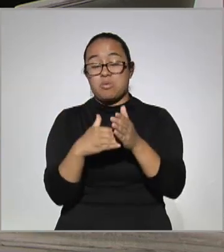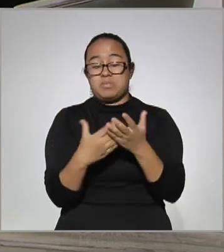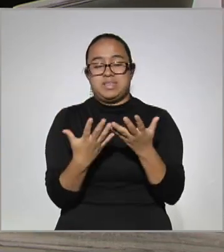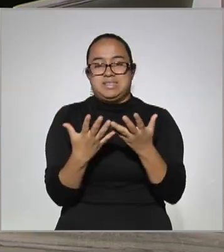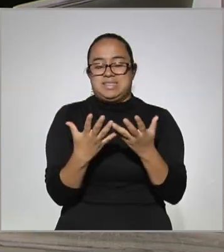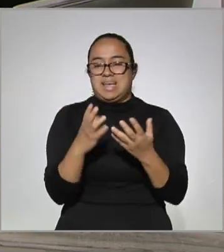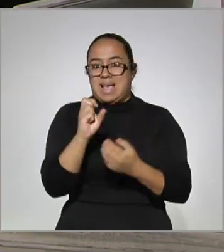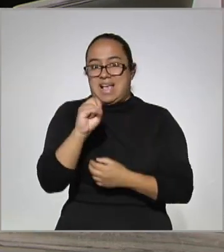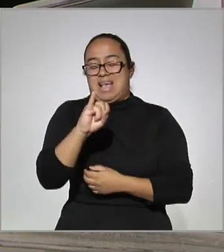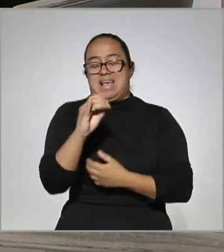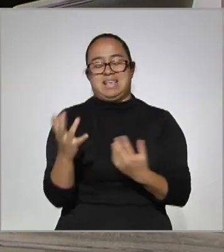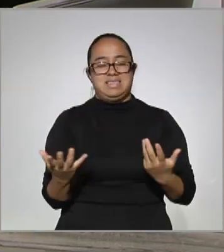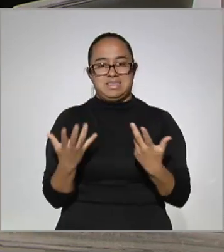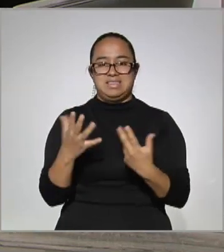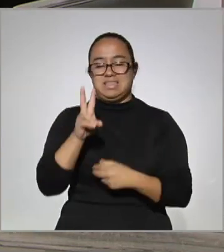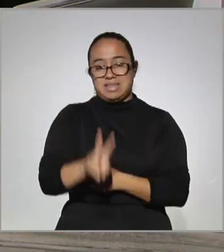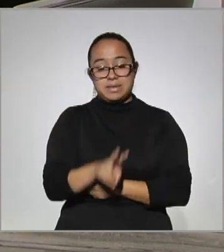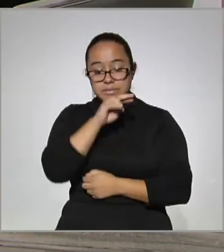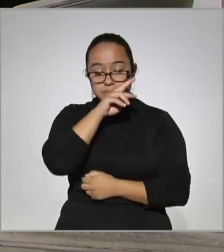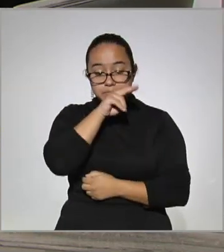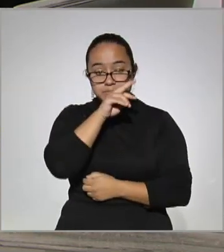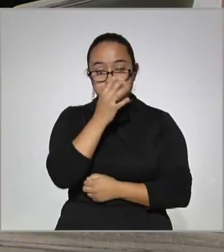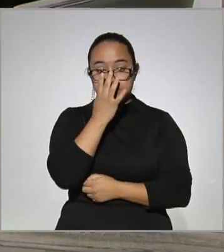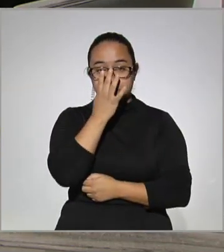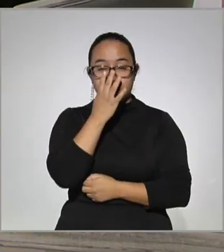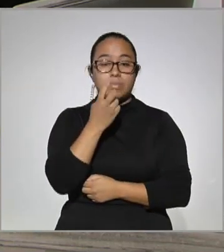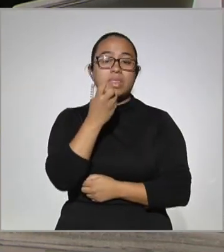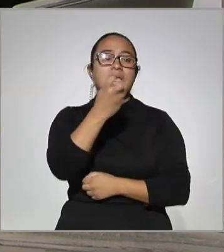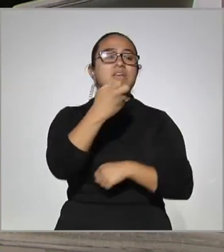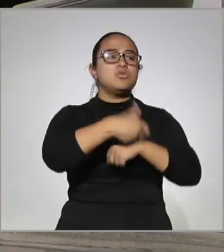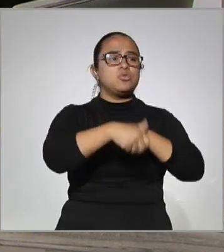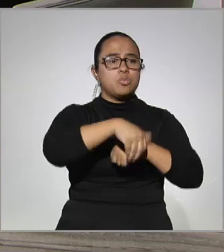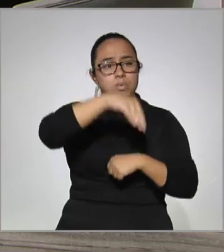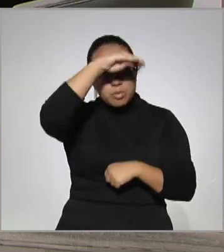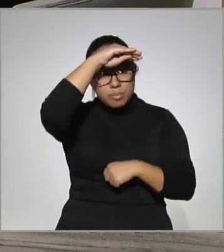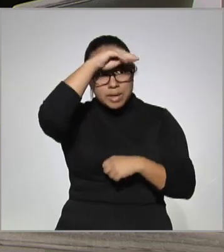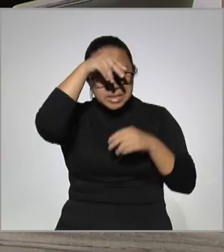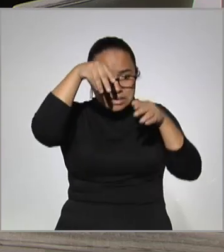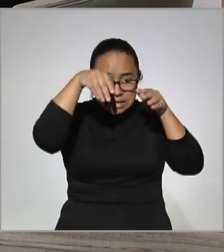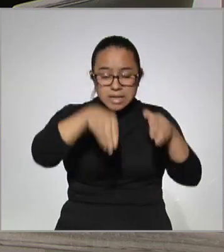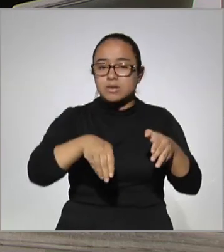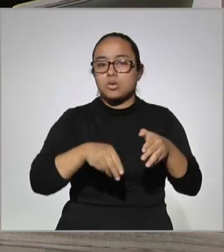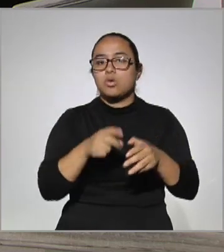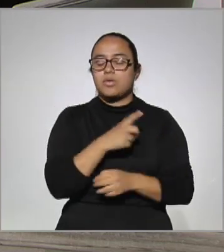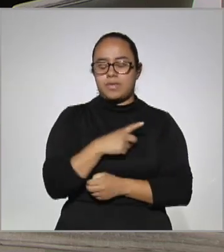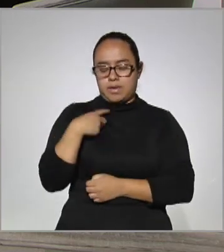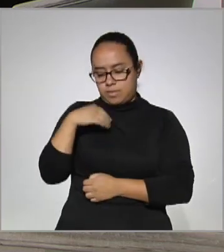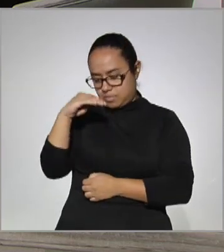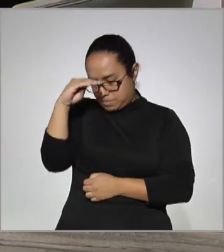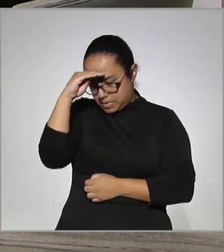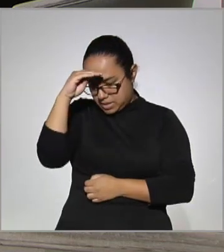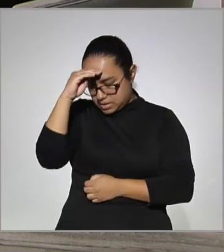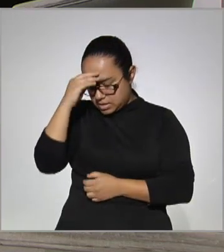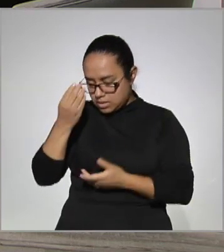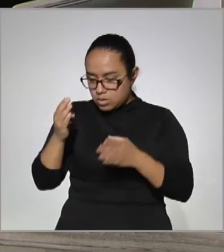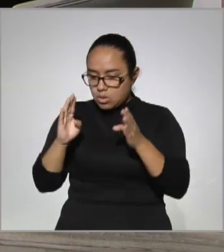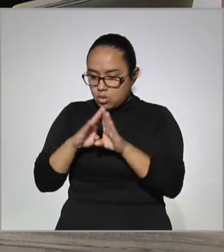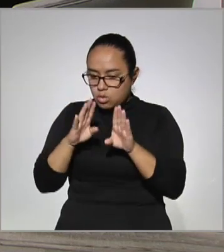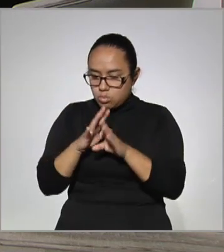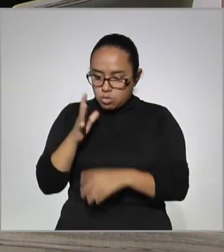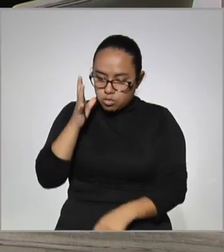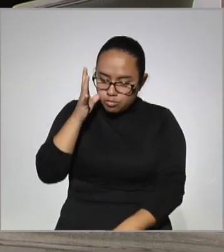más importante. A veces hablar más de números, creo que lo importante es ver las perspectivas en una neoplasia que puede